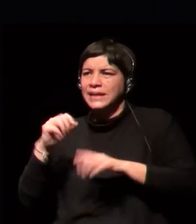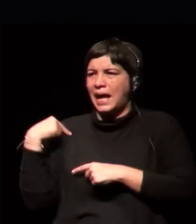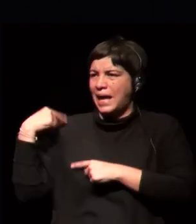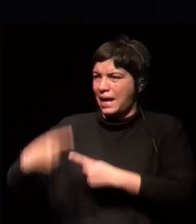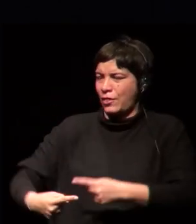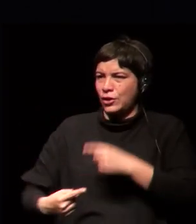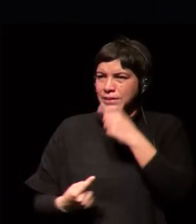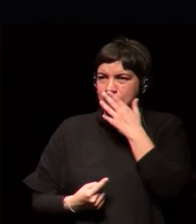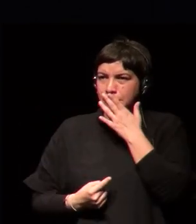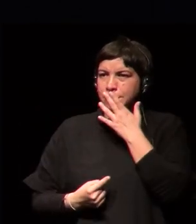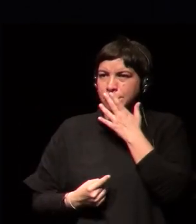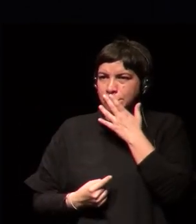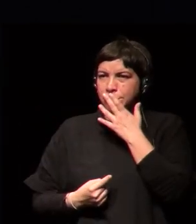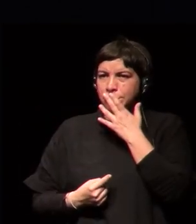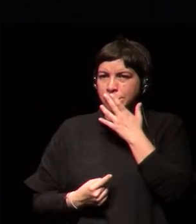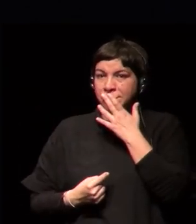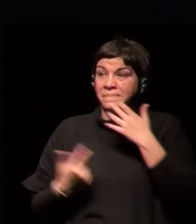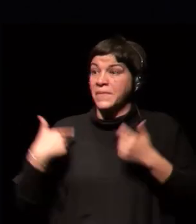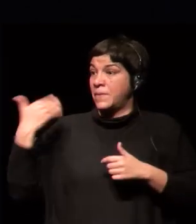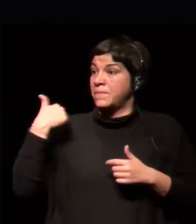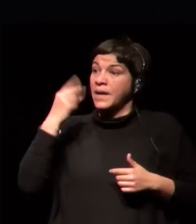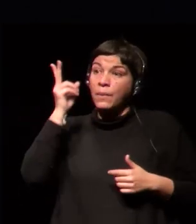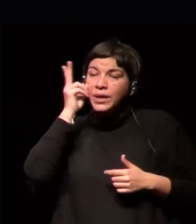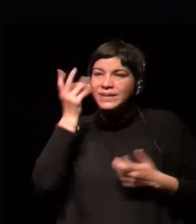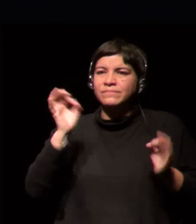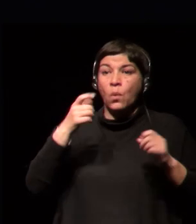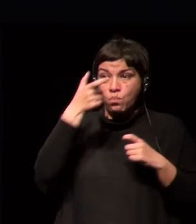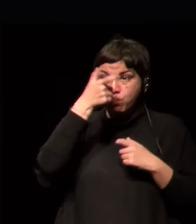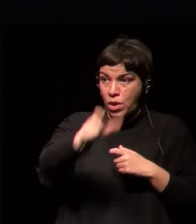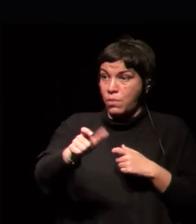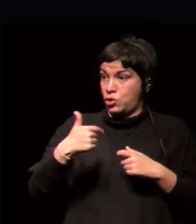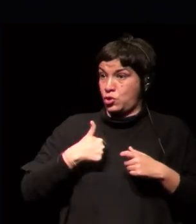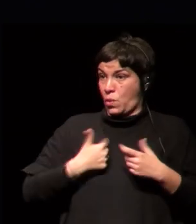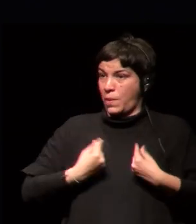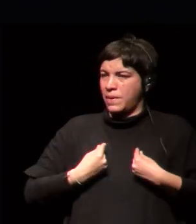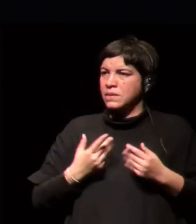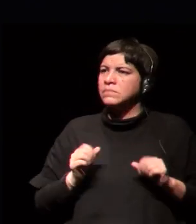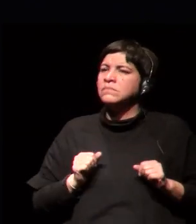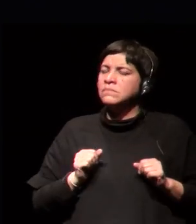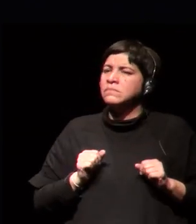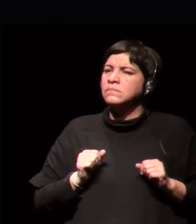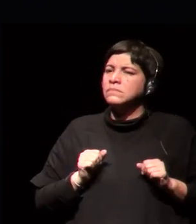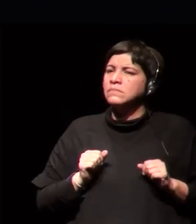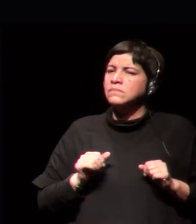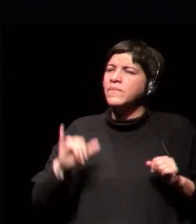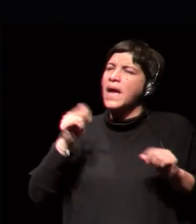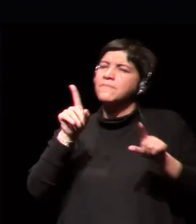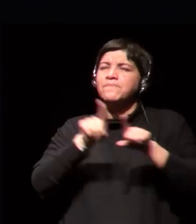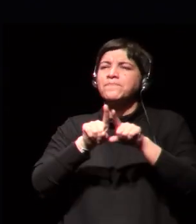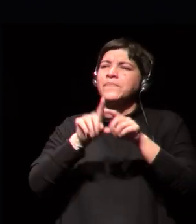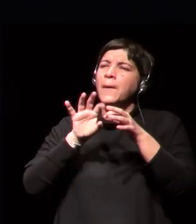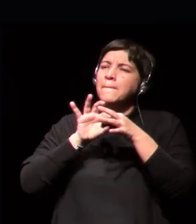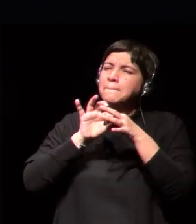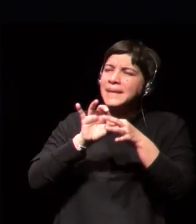Los aborígenes, el pueblo aborigen donde yo vivo, mantienen un vínculo profundísimo con su país.